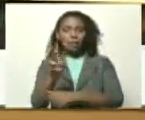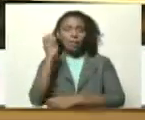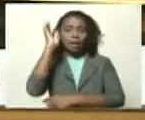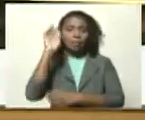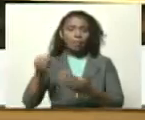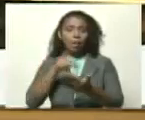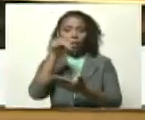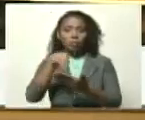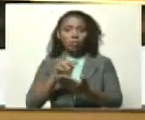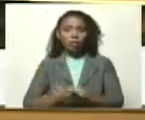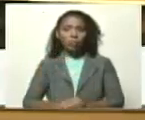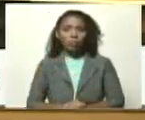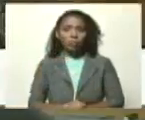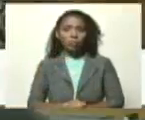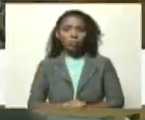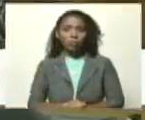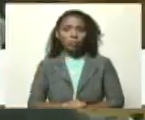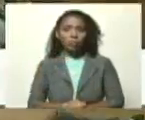Nacional.